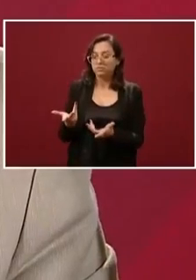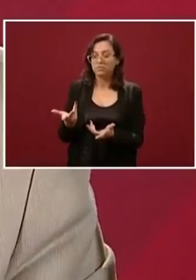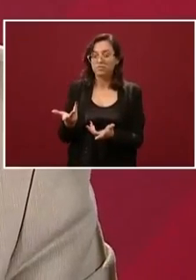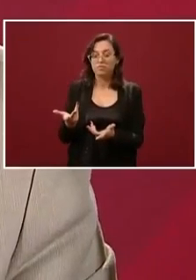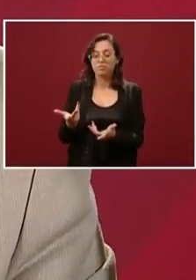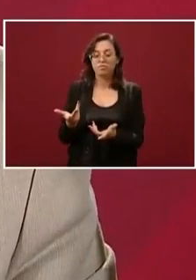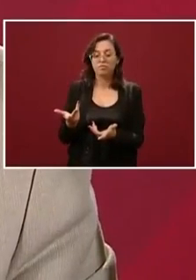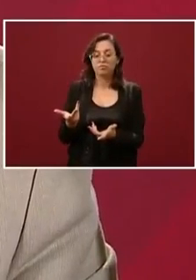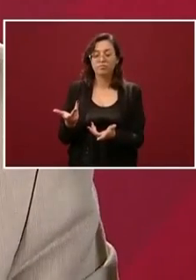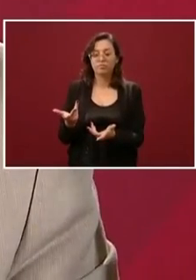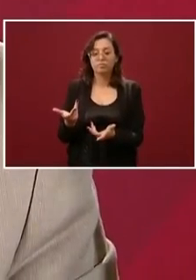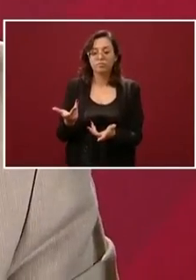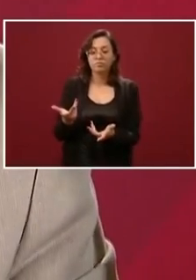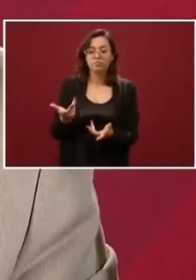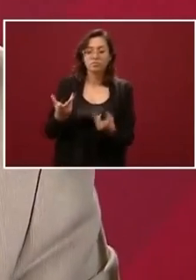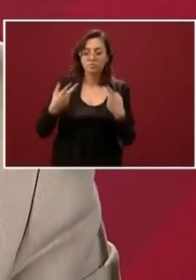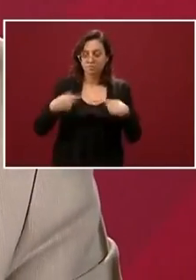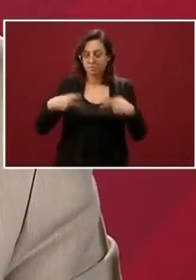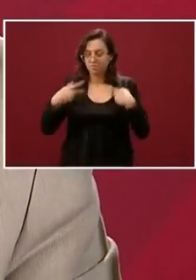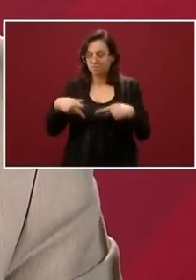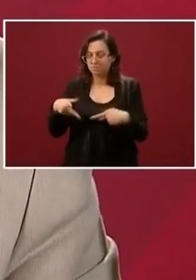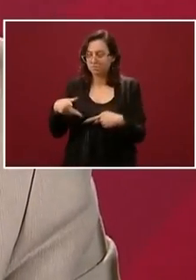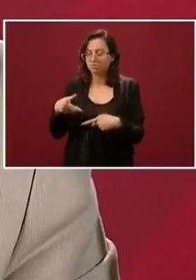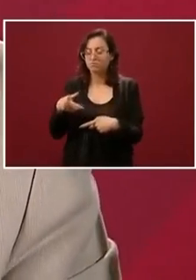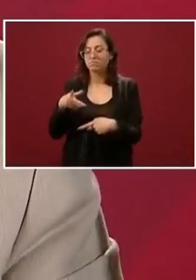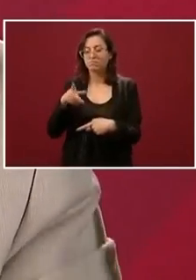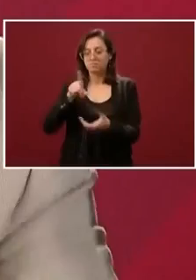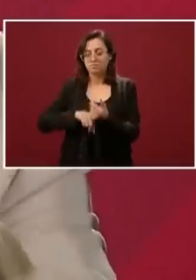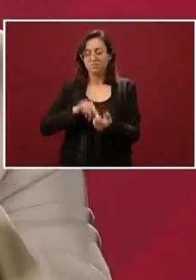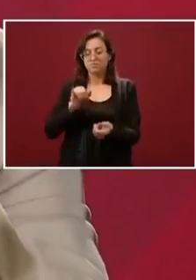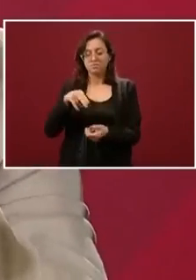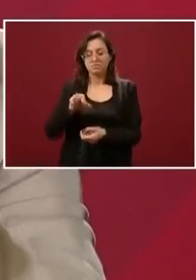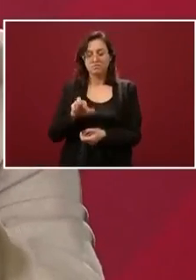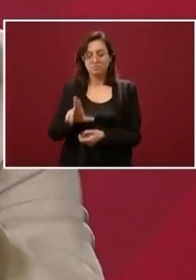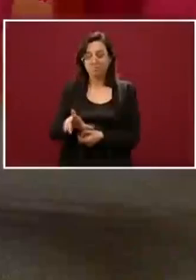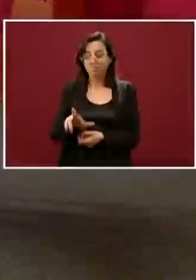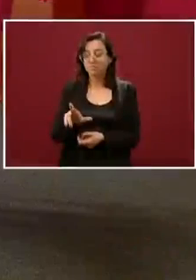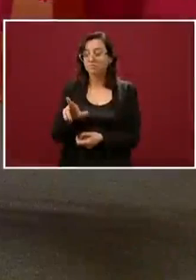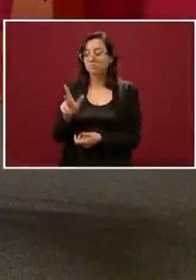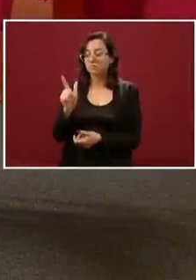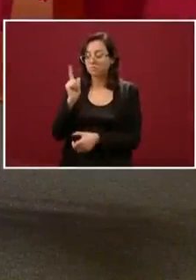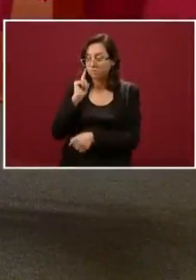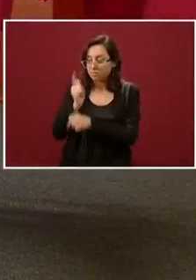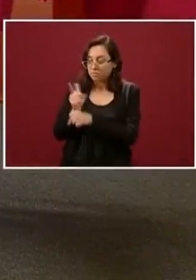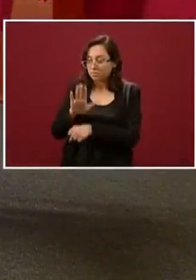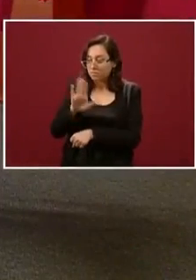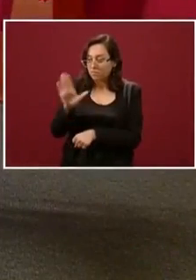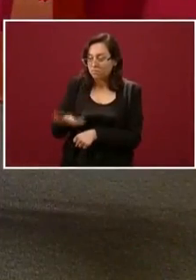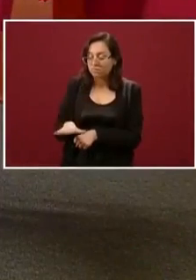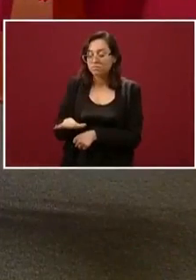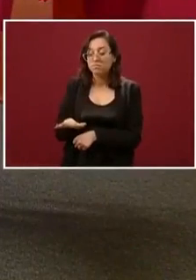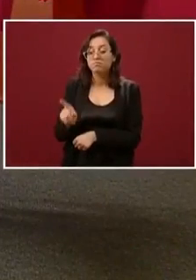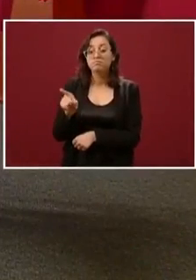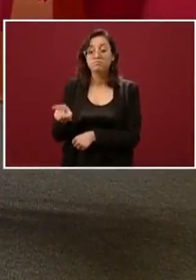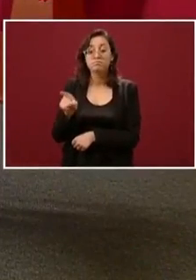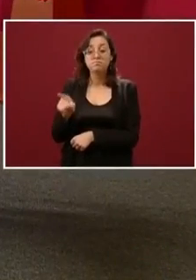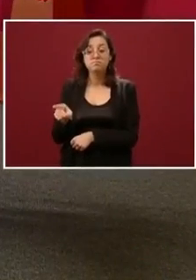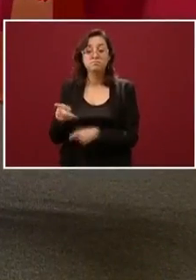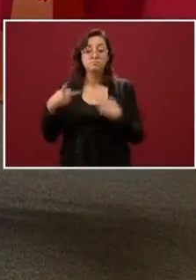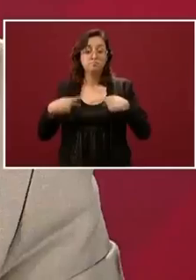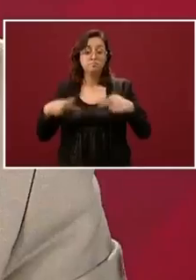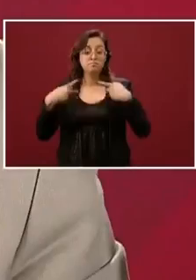por el personal epidemiológico del Instituto Nacional de Enfermedades Respiratorias, identificaron que esta